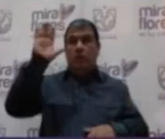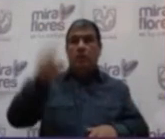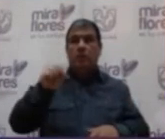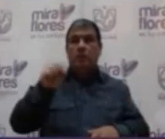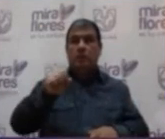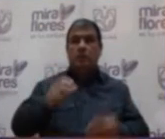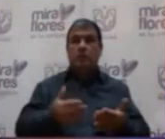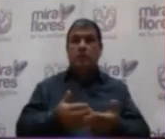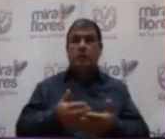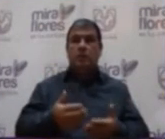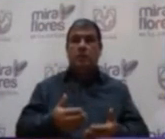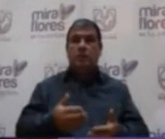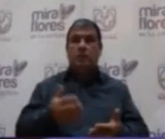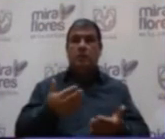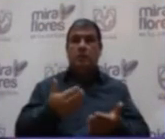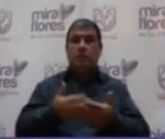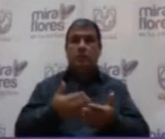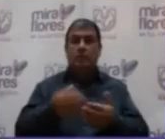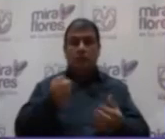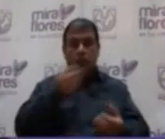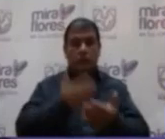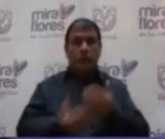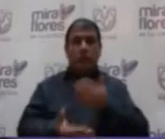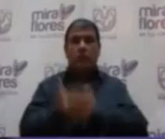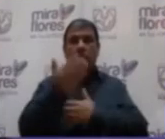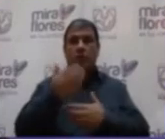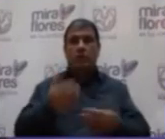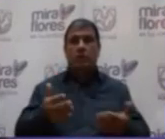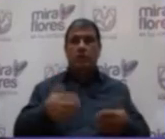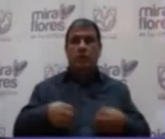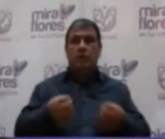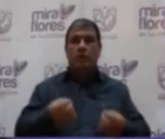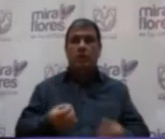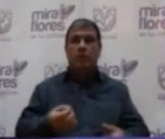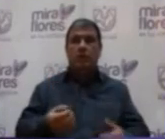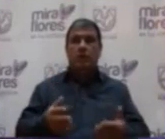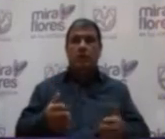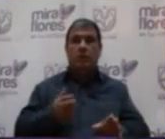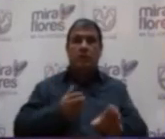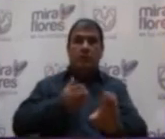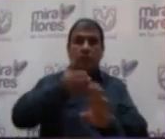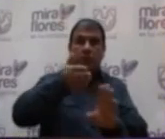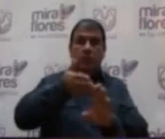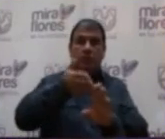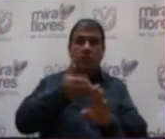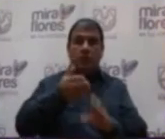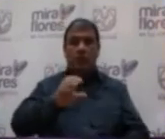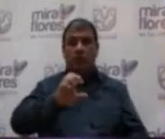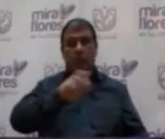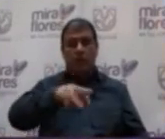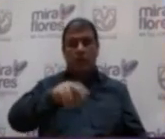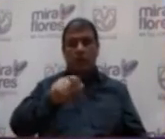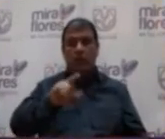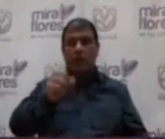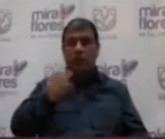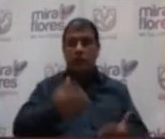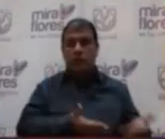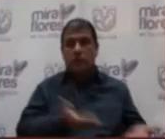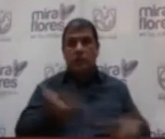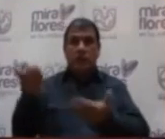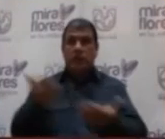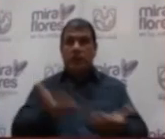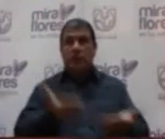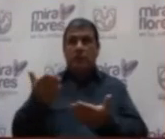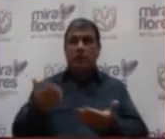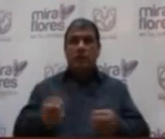favor. Punto, señor alcalde. ¿Cómo fue el que se dirigió directamente a la organización Emaús el traslado de los